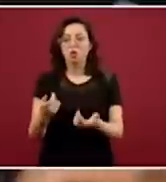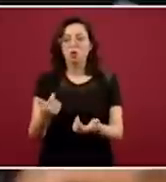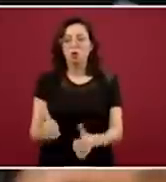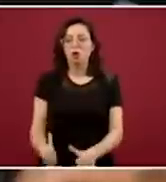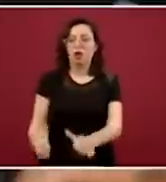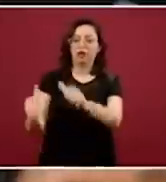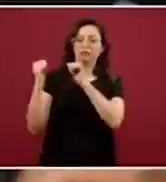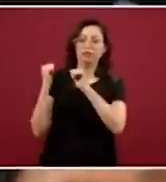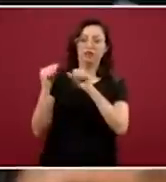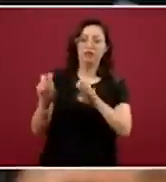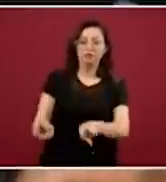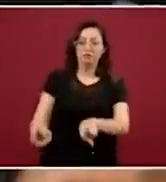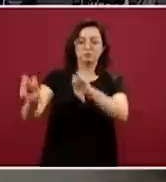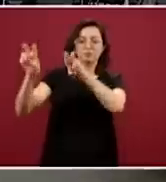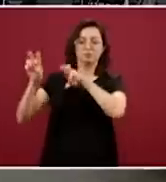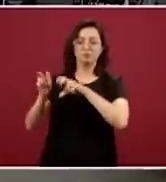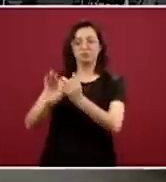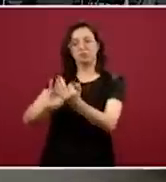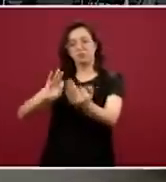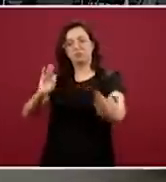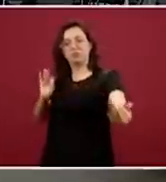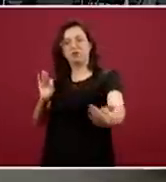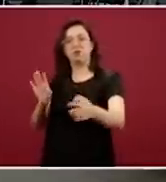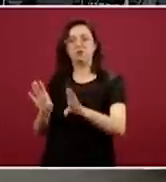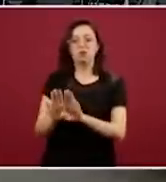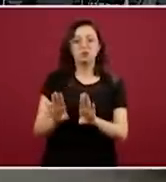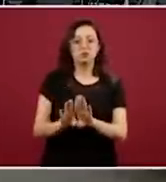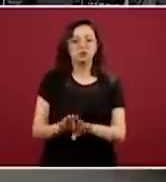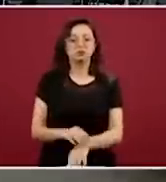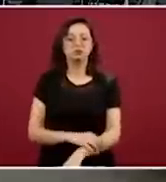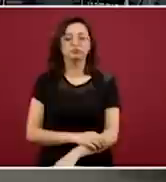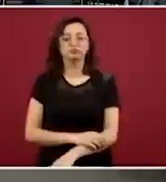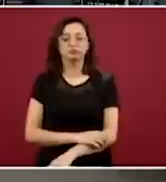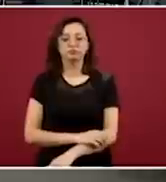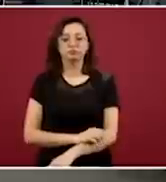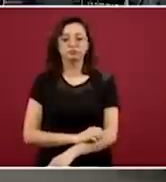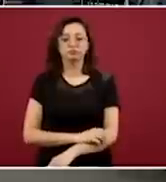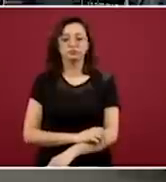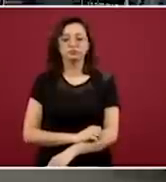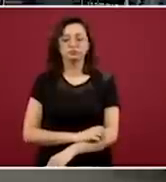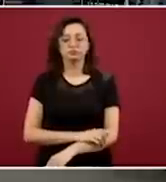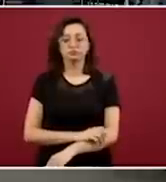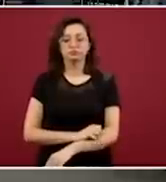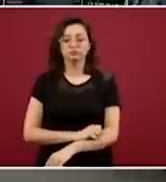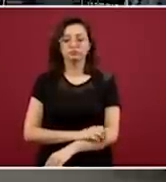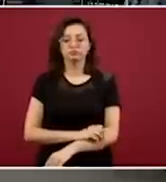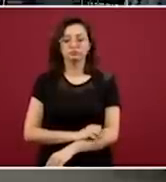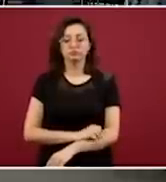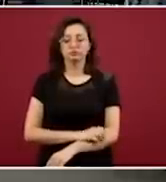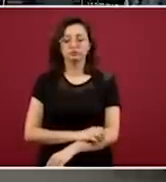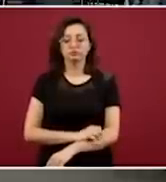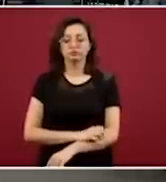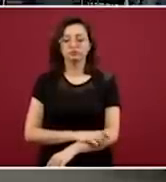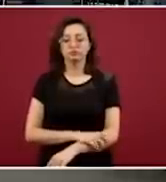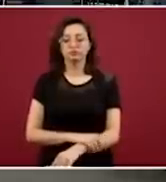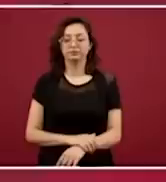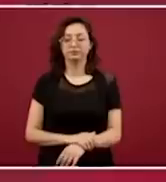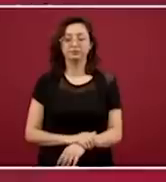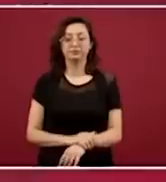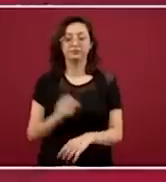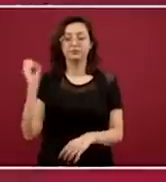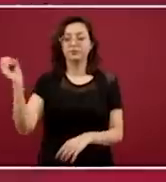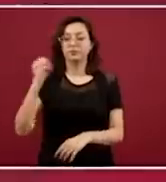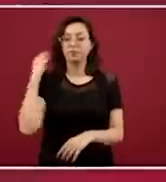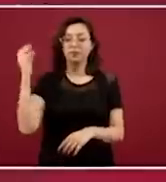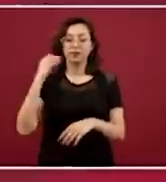como ayer decían las autoridades. Gracias. Le contesto lo que a mí me preguntó. Los eventos masivos,